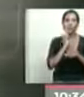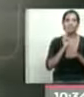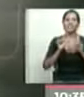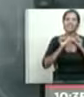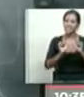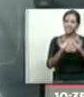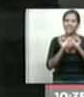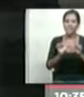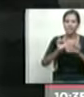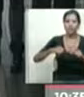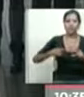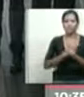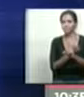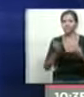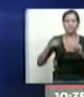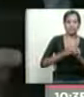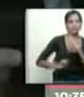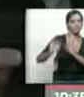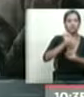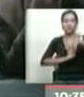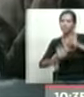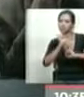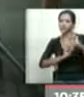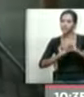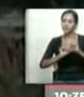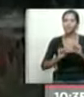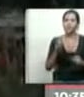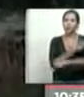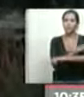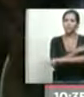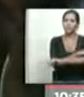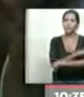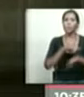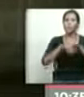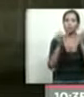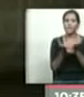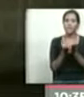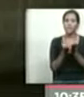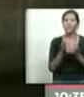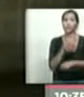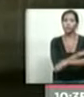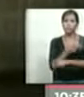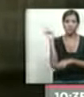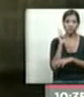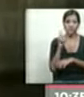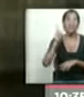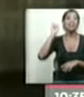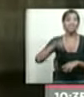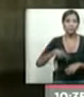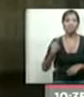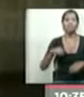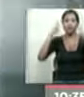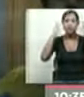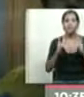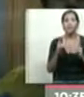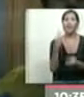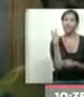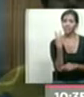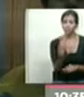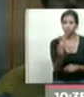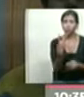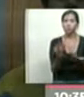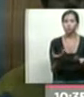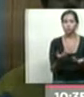zigzagueando las aventuras de la derecha mundial y de la oposición venezolana, pero también tendrá que decidir entre dos